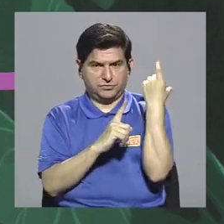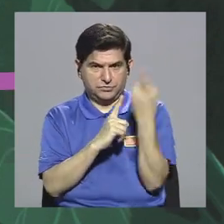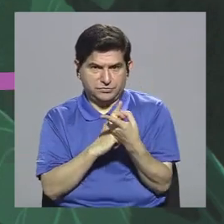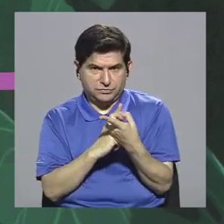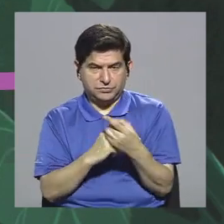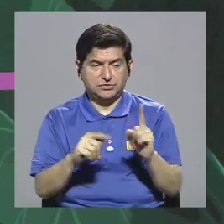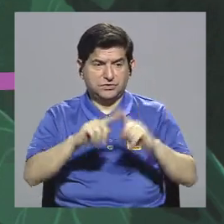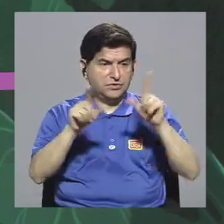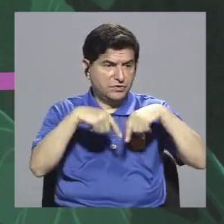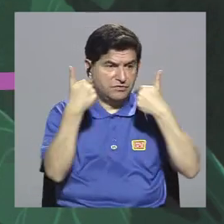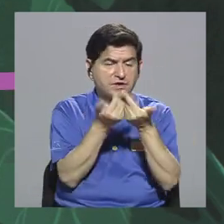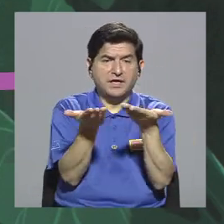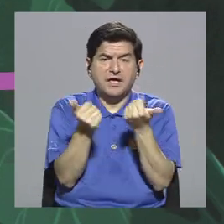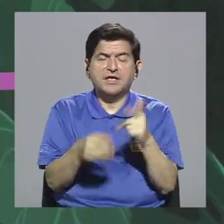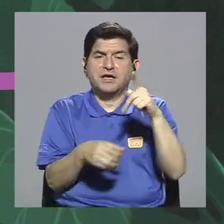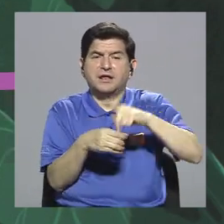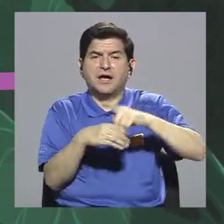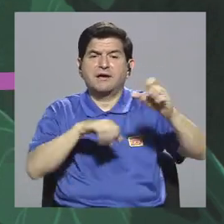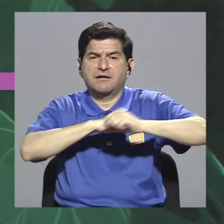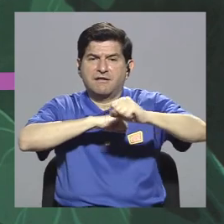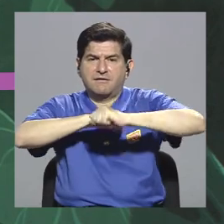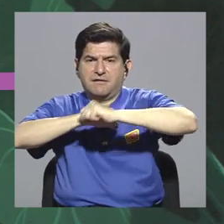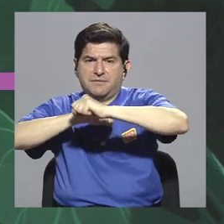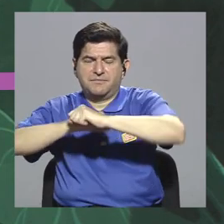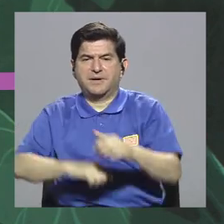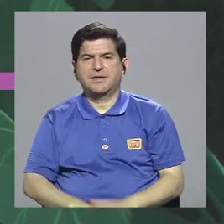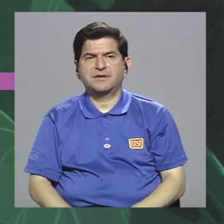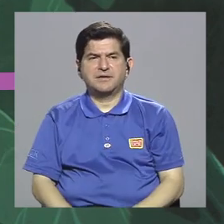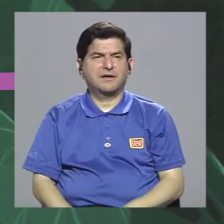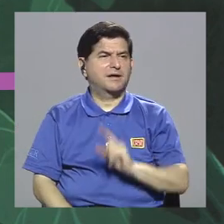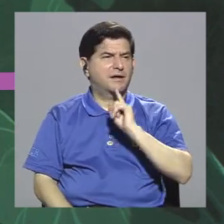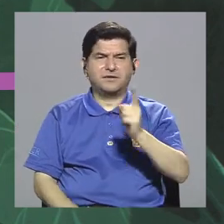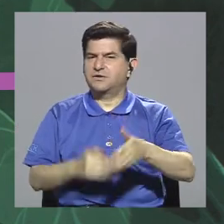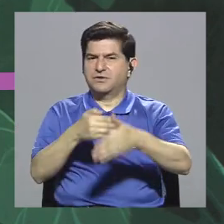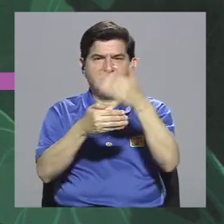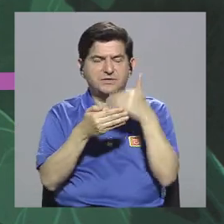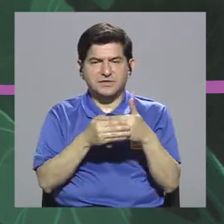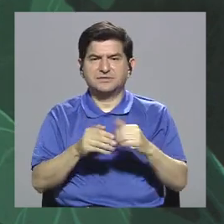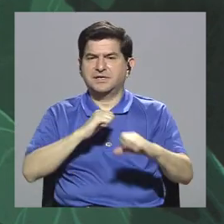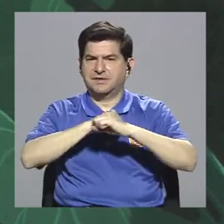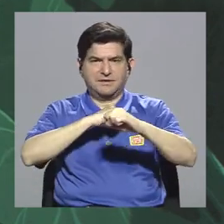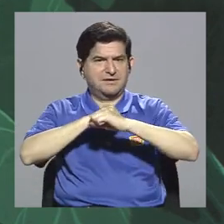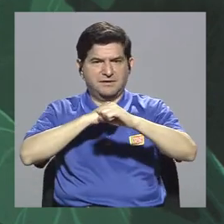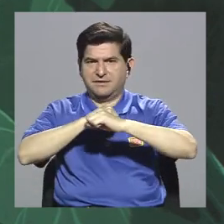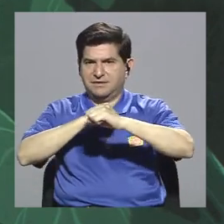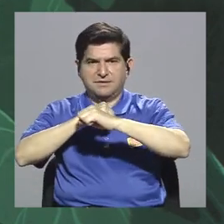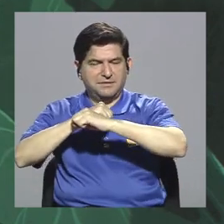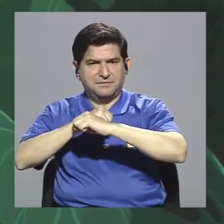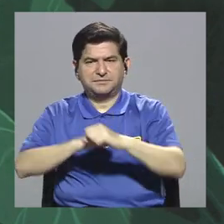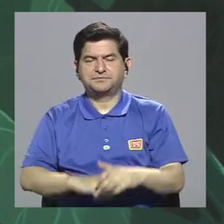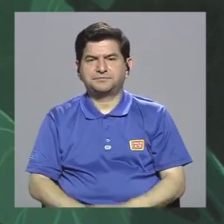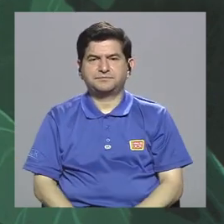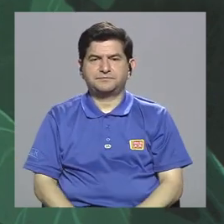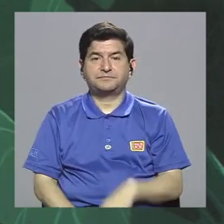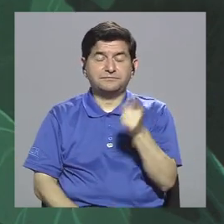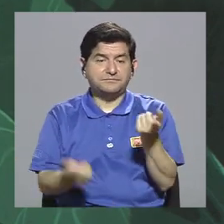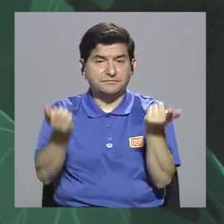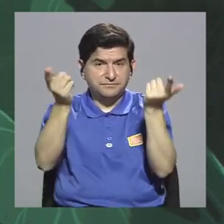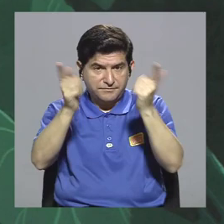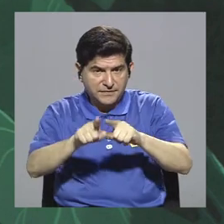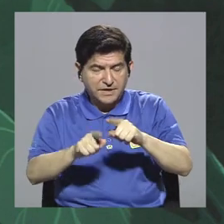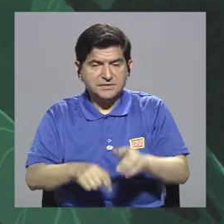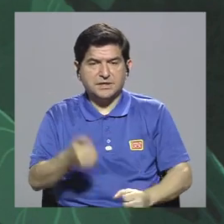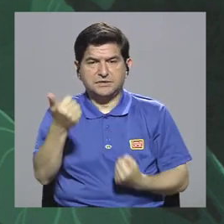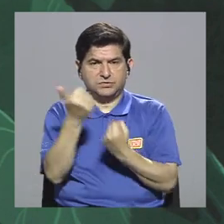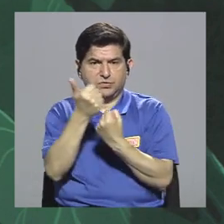una exhortación a otros miembros pues, de la sociedad, a otros grupos que quieran unirse a la campaña. Uh-huh. Creo que no hemos mencionado, ¿verdad?, que esta es